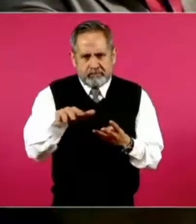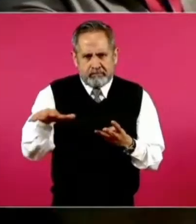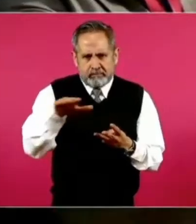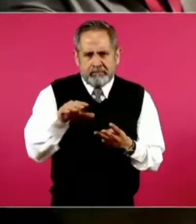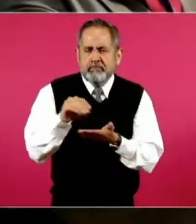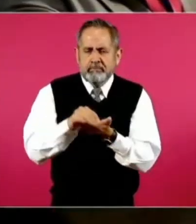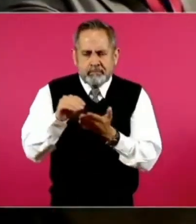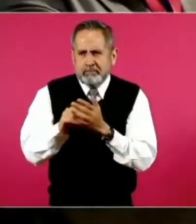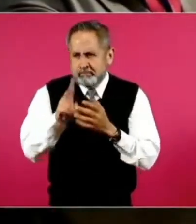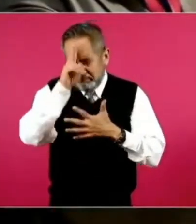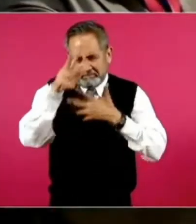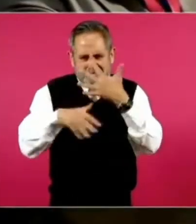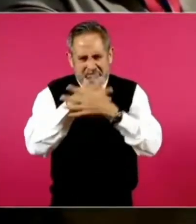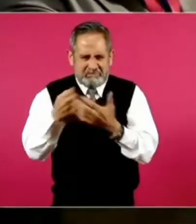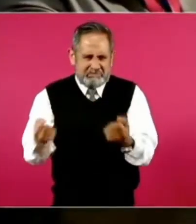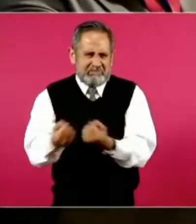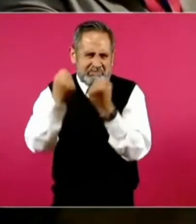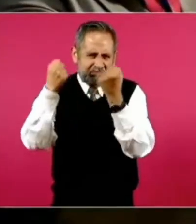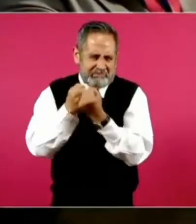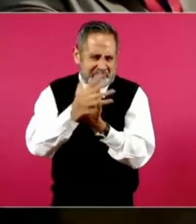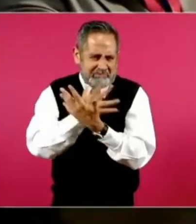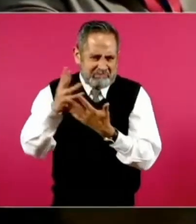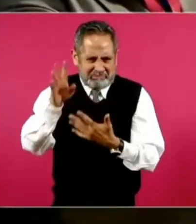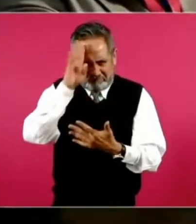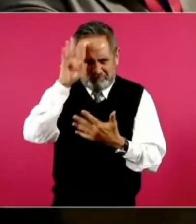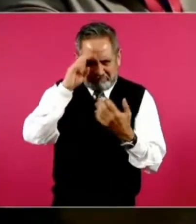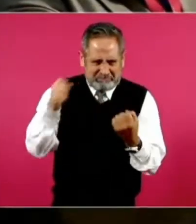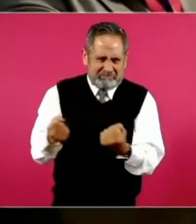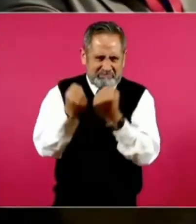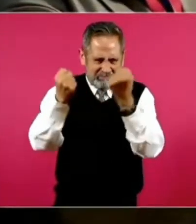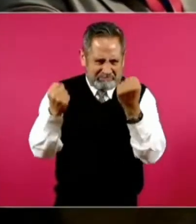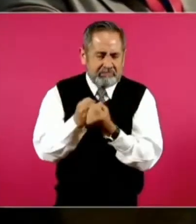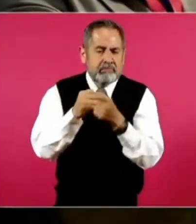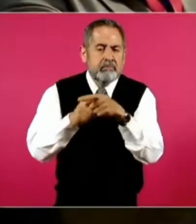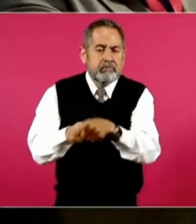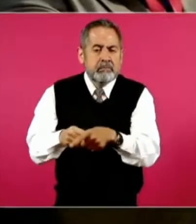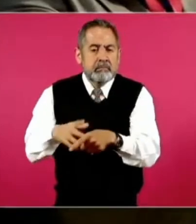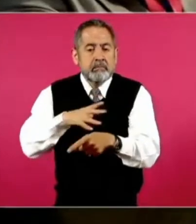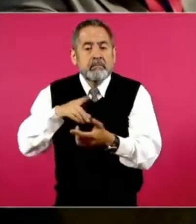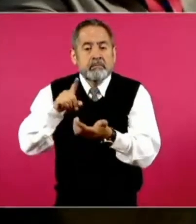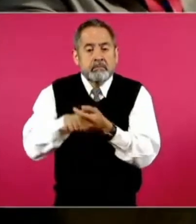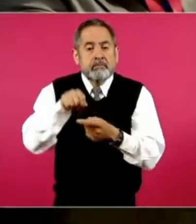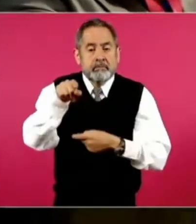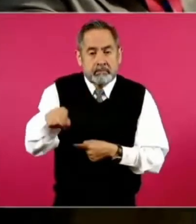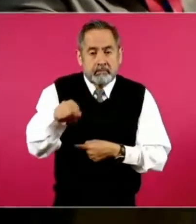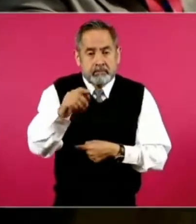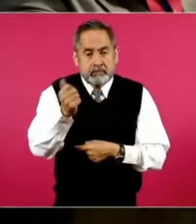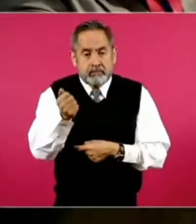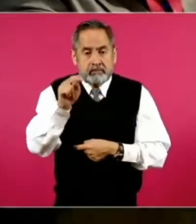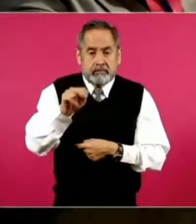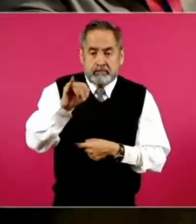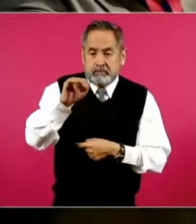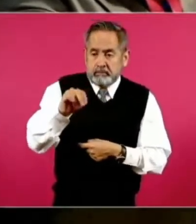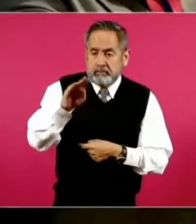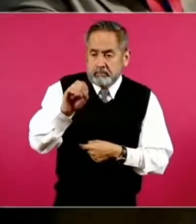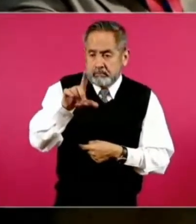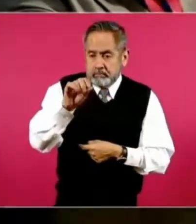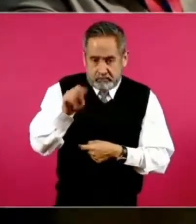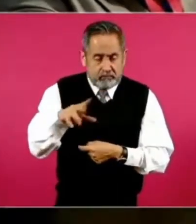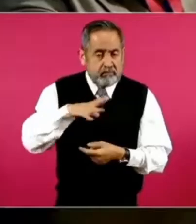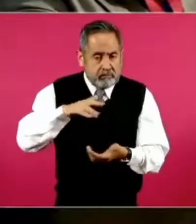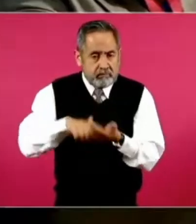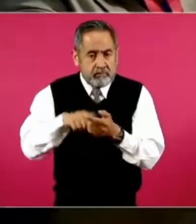sigue la violencia exacerbada. Estuvo ahí en Tzanimbolón, hay